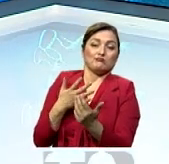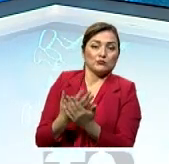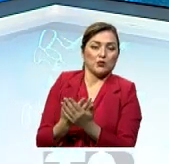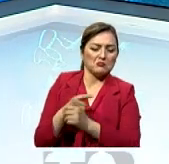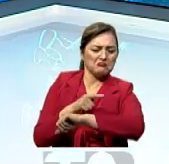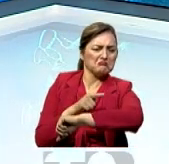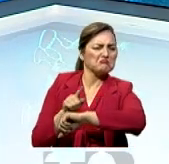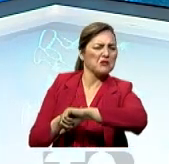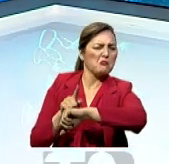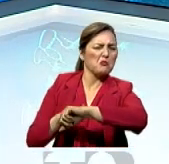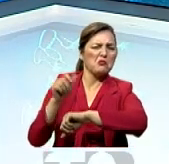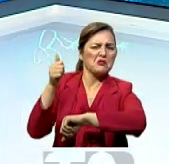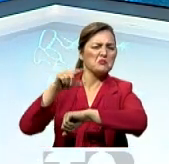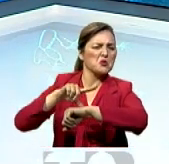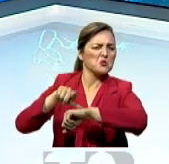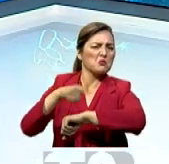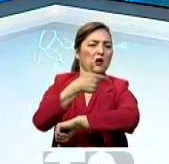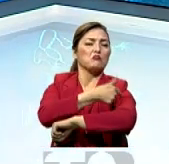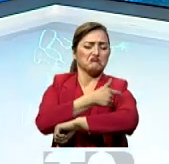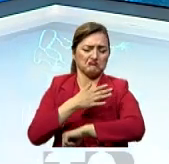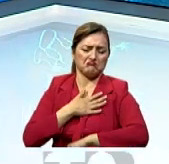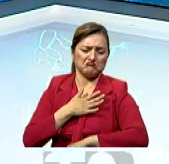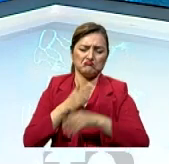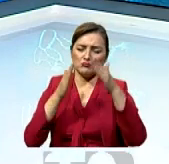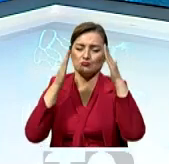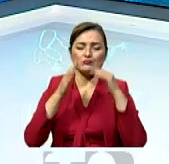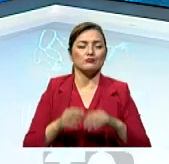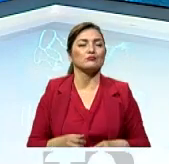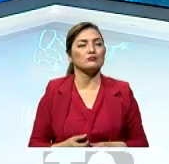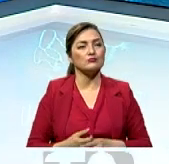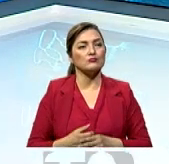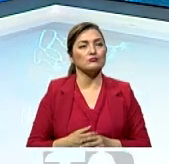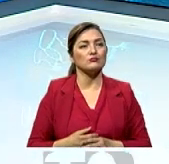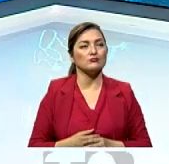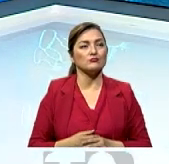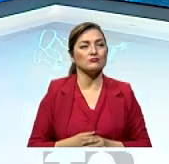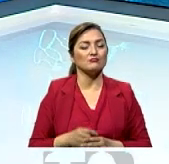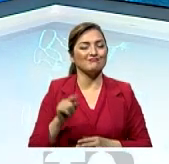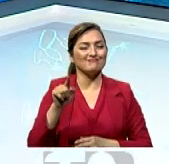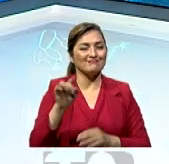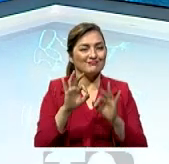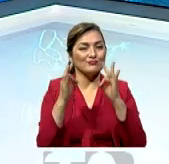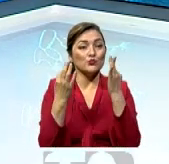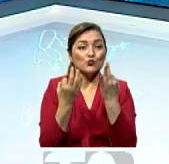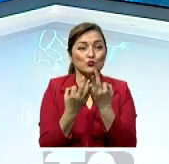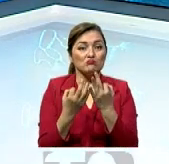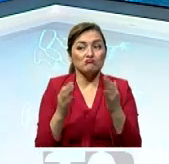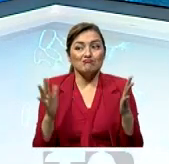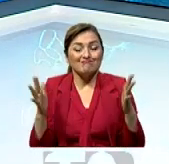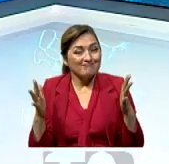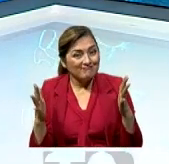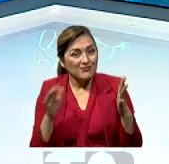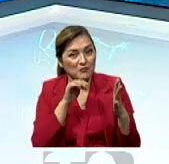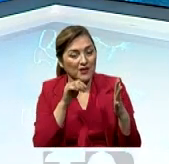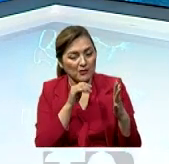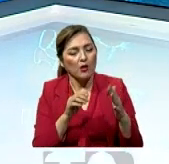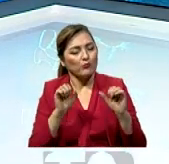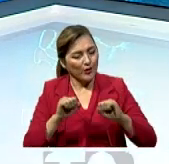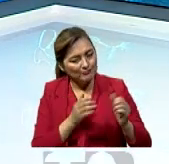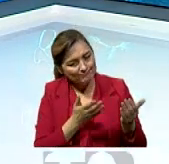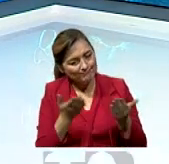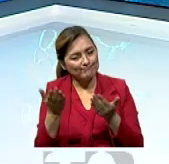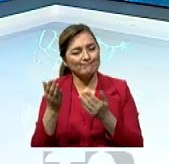me demoré ni 10 minutos para ser atendida y colocarme la tercera dosis. Si usted también tiene un familiar que aún no lo ha hecho, ya puede